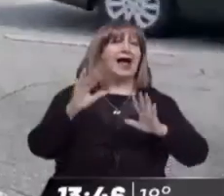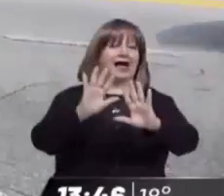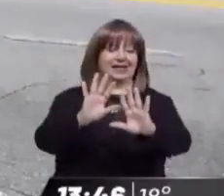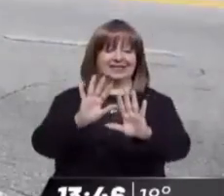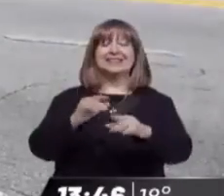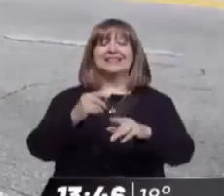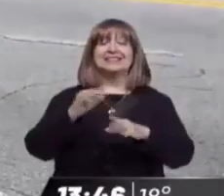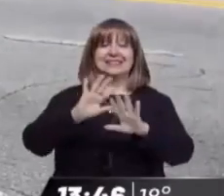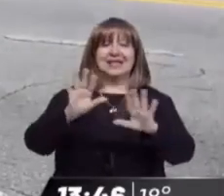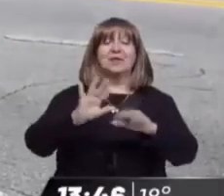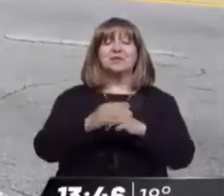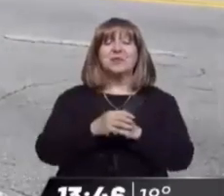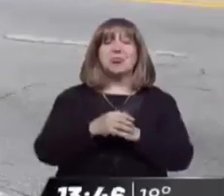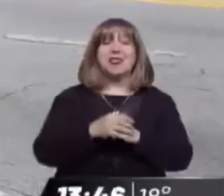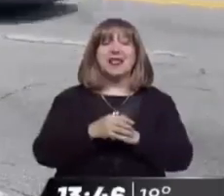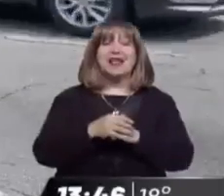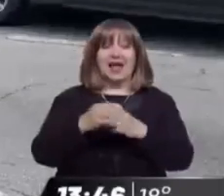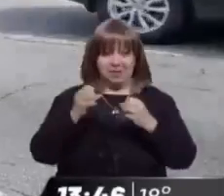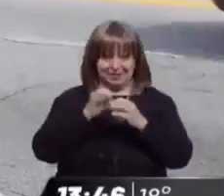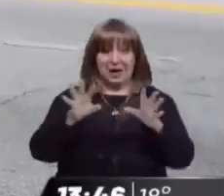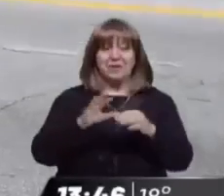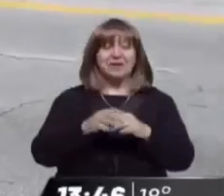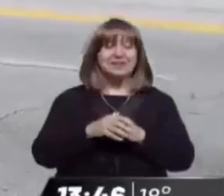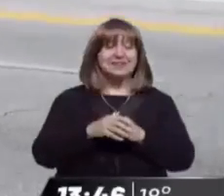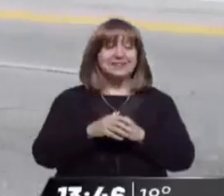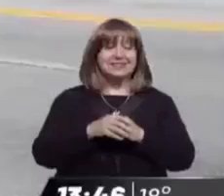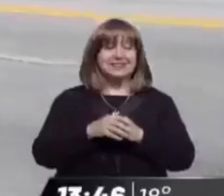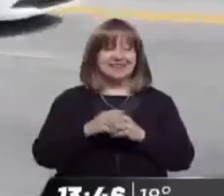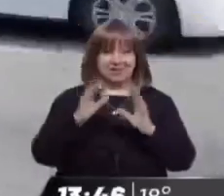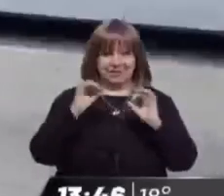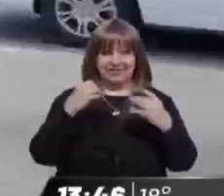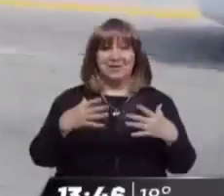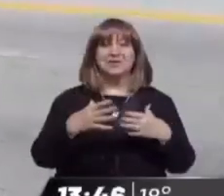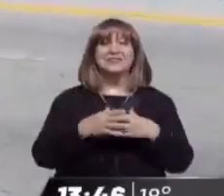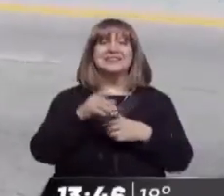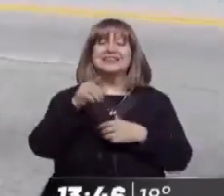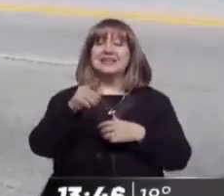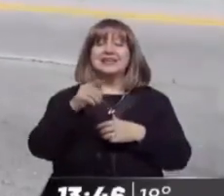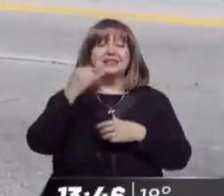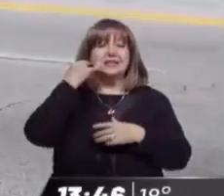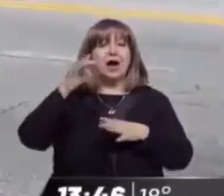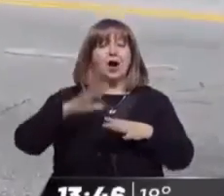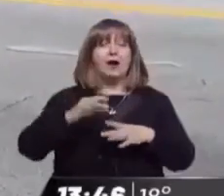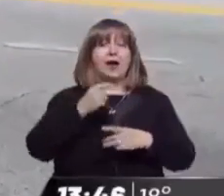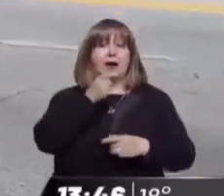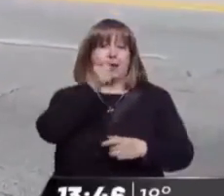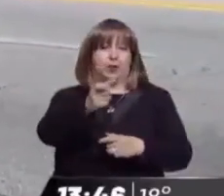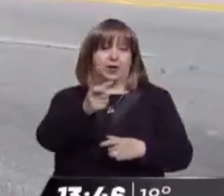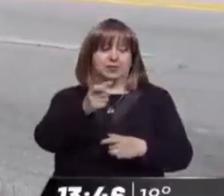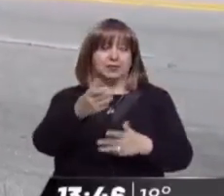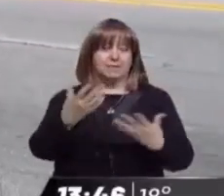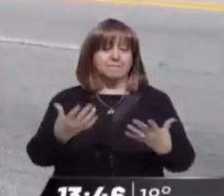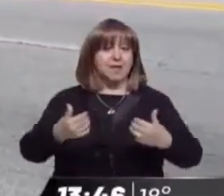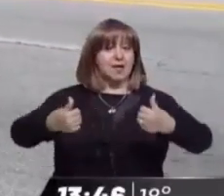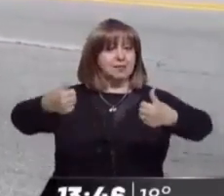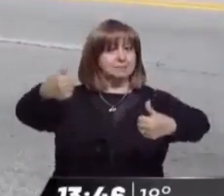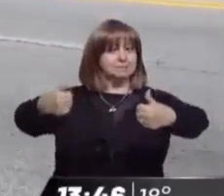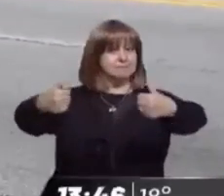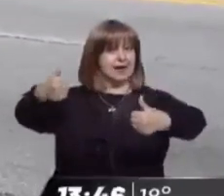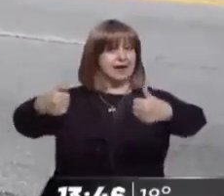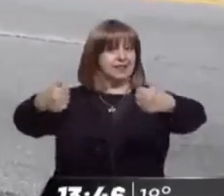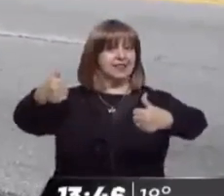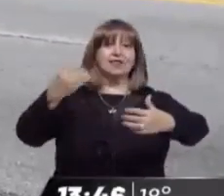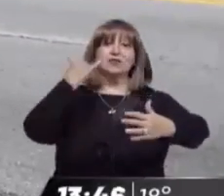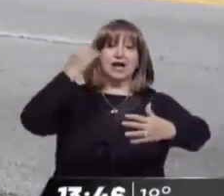sí, duda. Dale nomás. Está. Ahora sí, vamos todavía. Así que tengo la respuesta. Bueno, no sé si tengo la